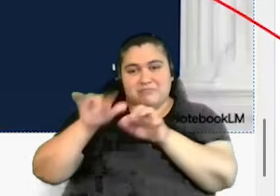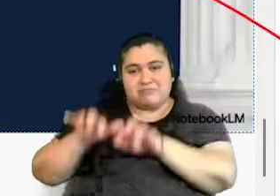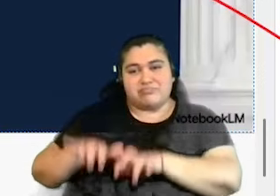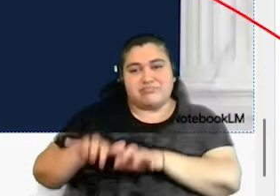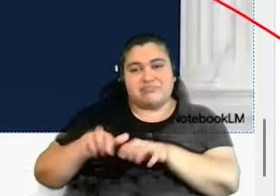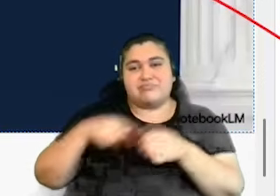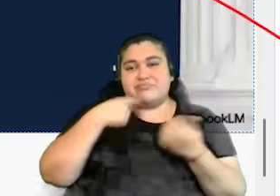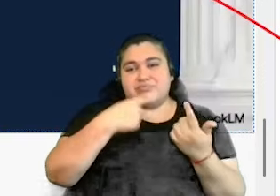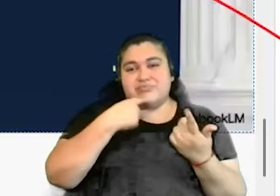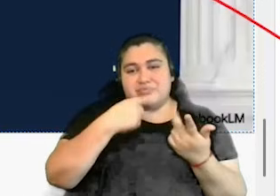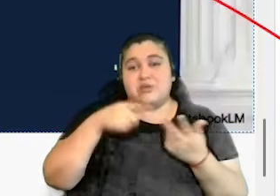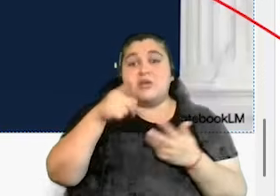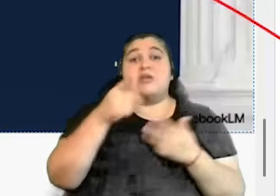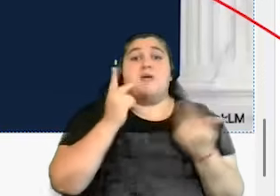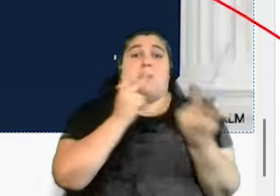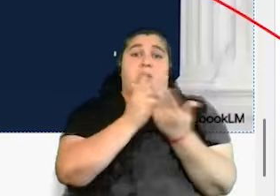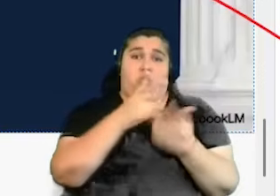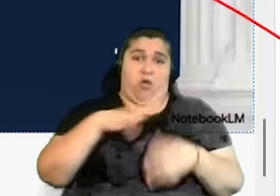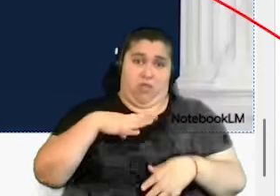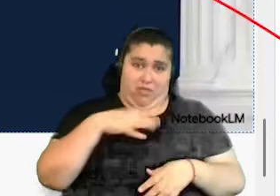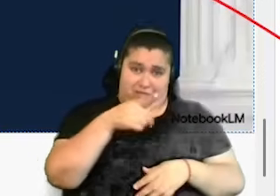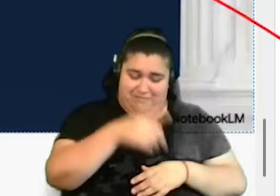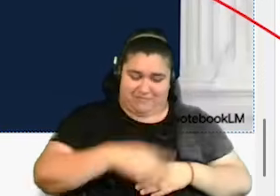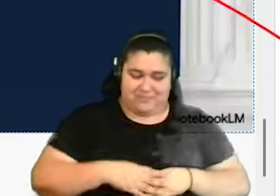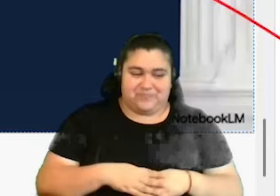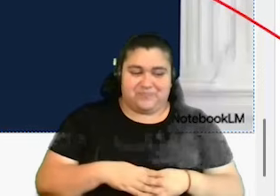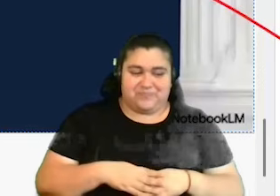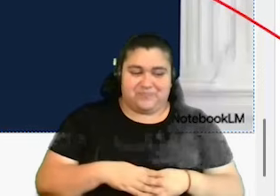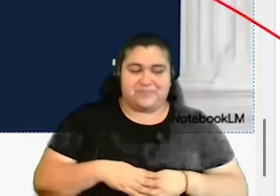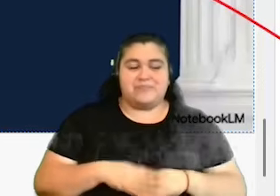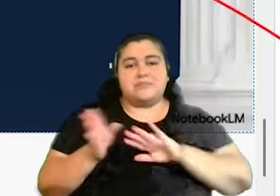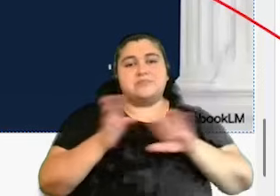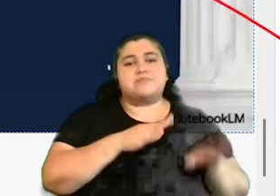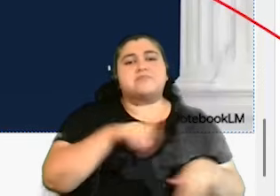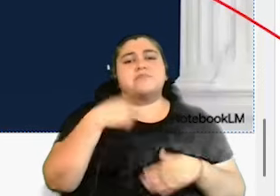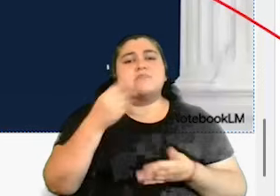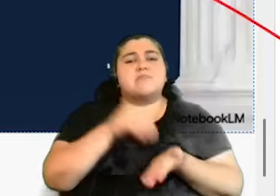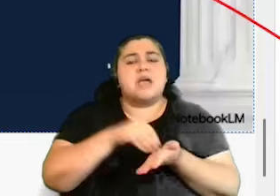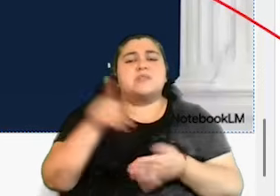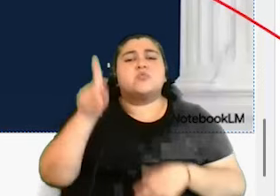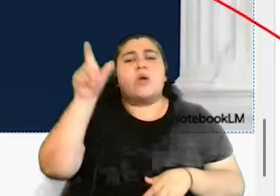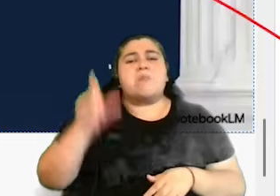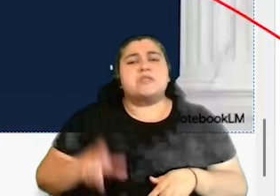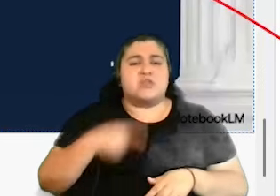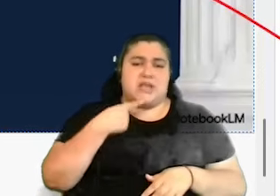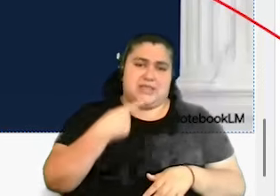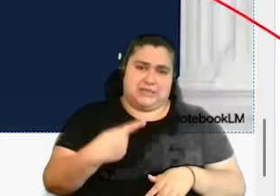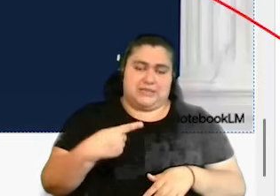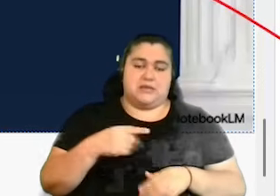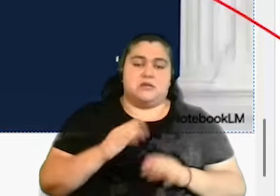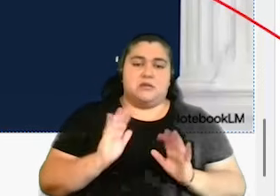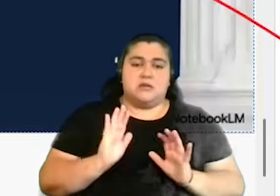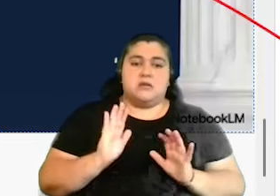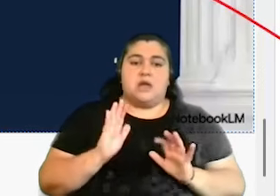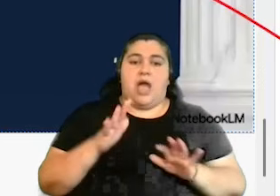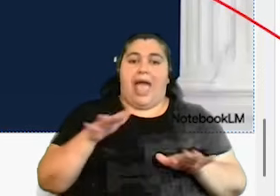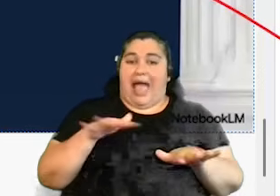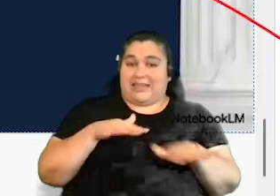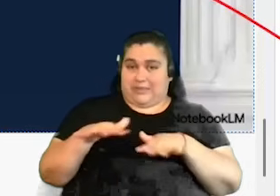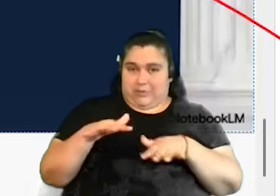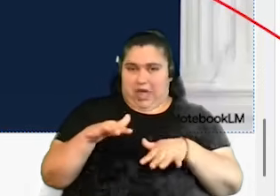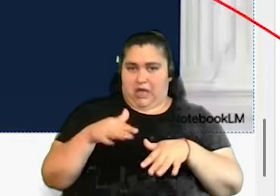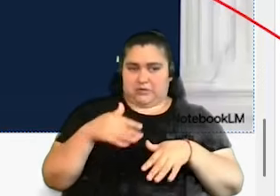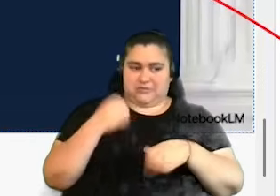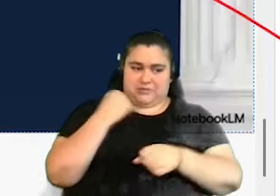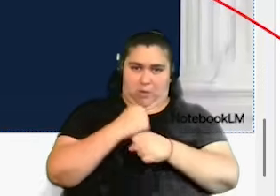por privado, evacuar Rocío, las perdón, dudas. después charlamos. Dale, dale. Una persona que además de tener una actividad unipersonal es